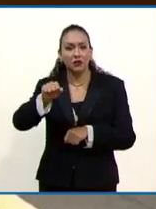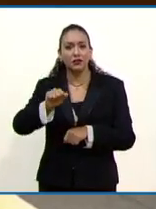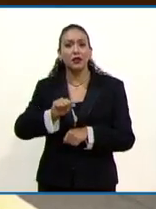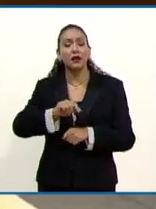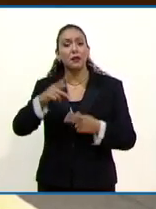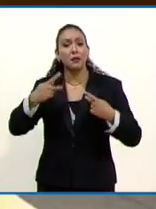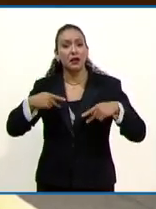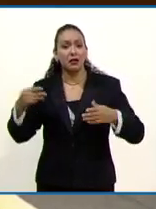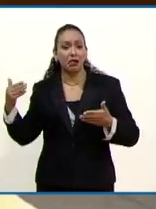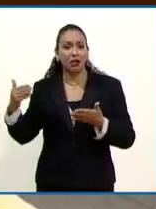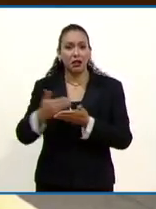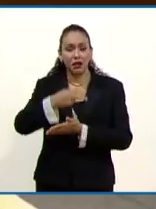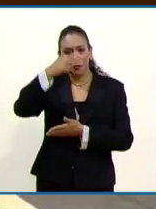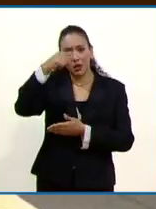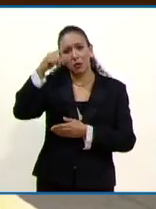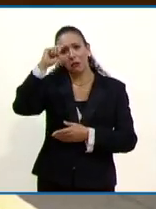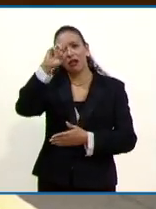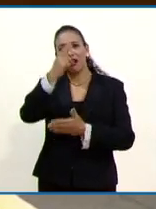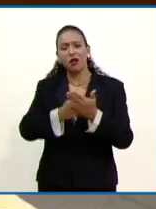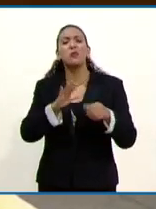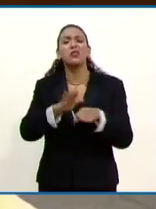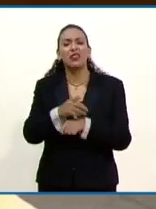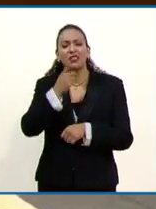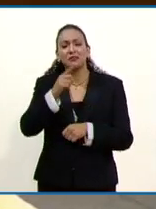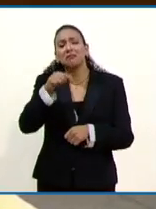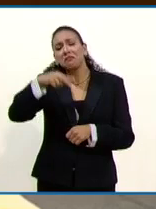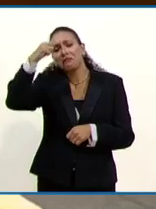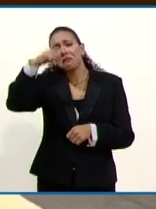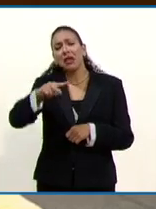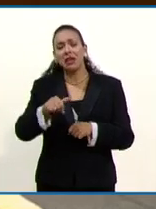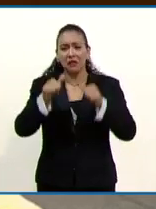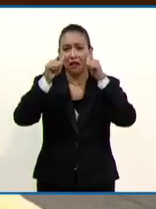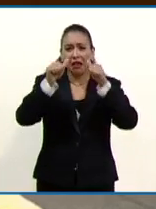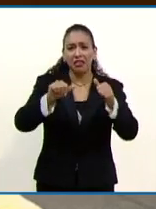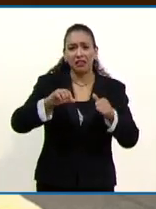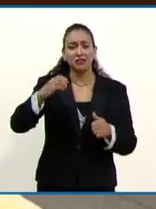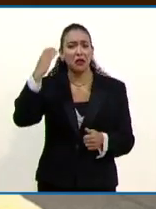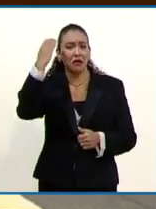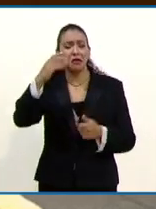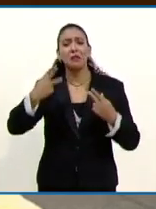parecido de todos los que cometen estos crímenes.